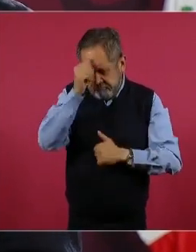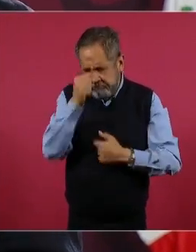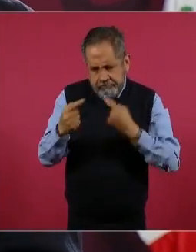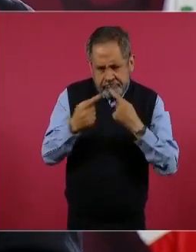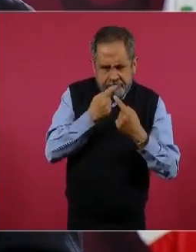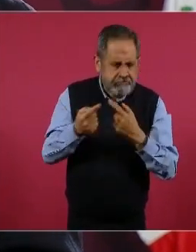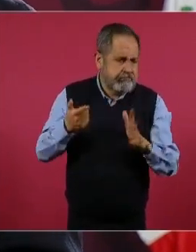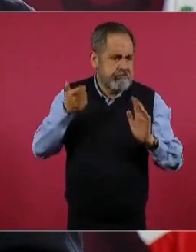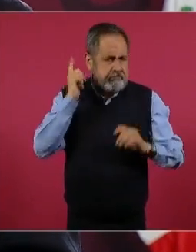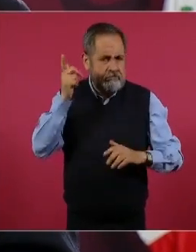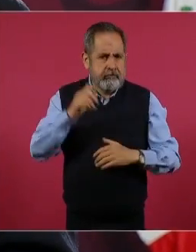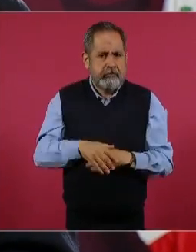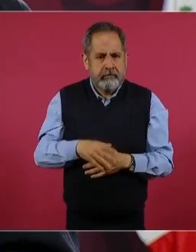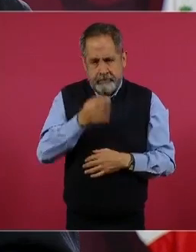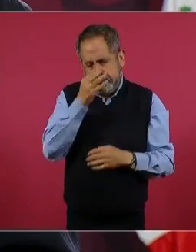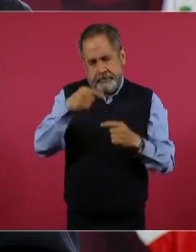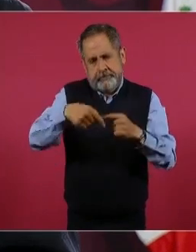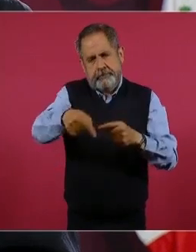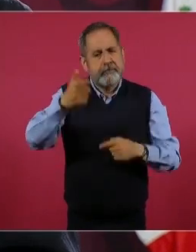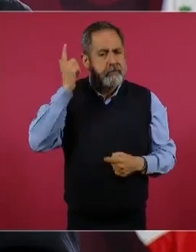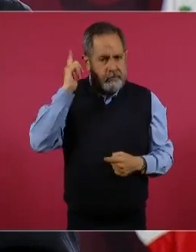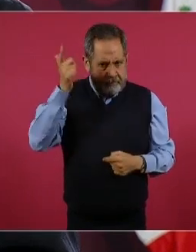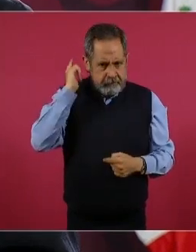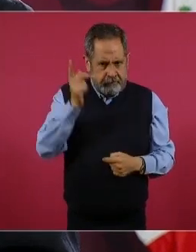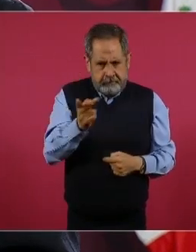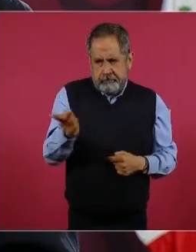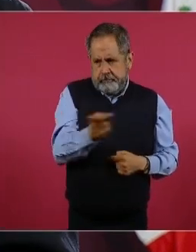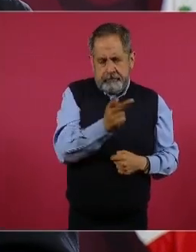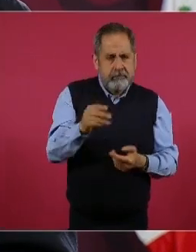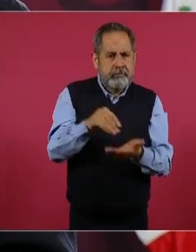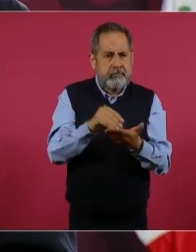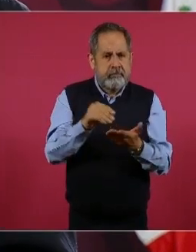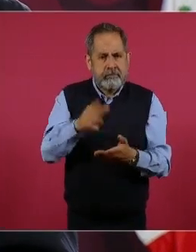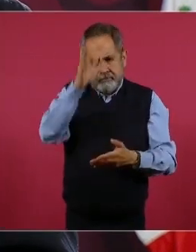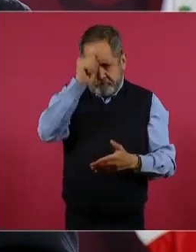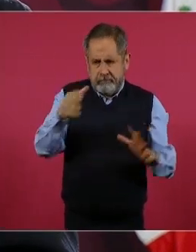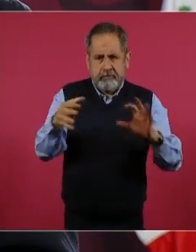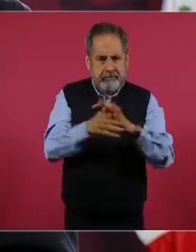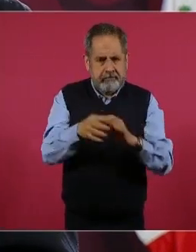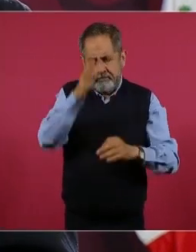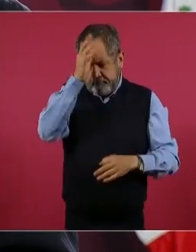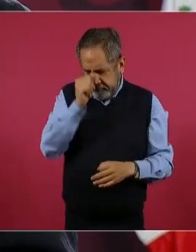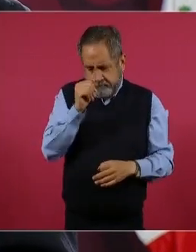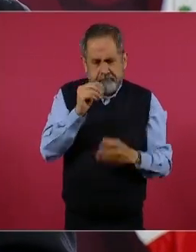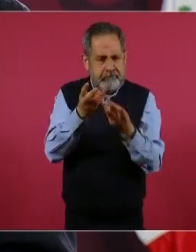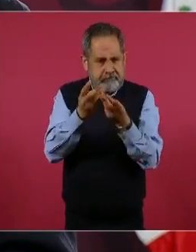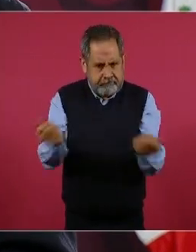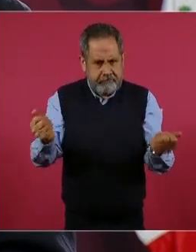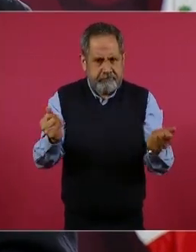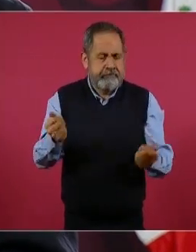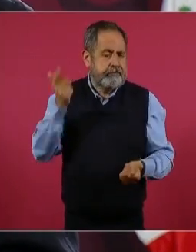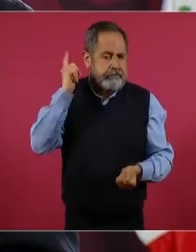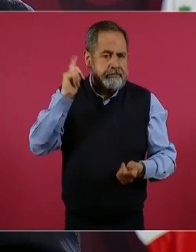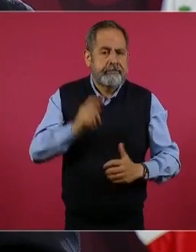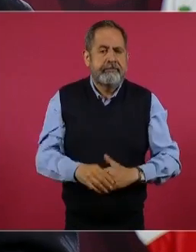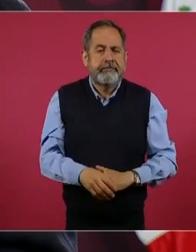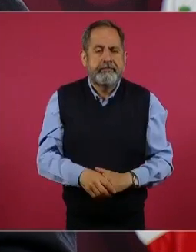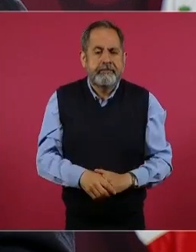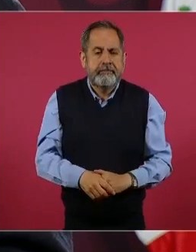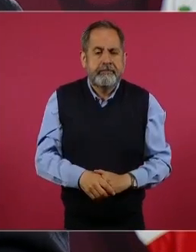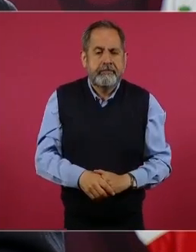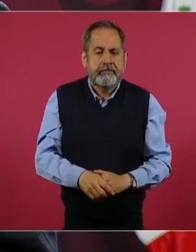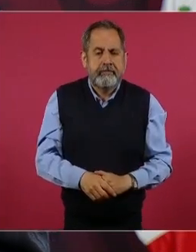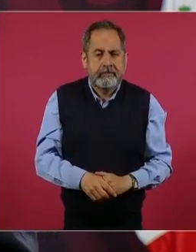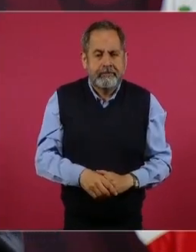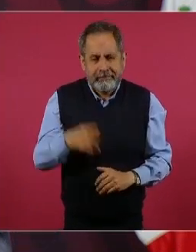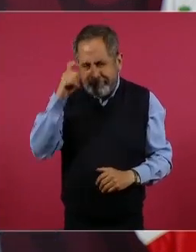Entonces, ojalá y si llegue un acuerdo entre las partes. No